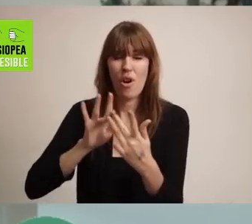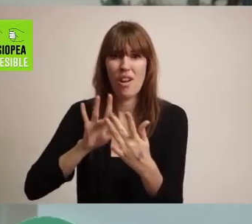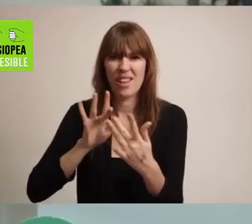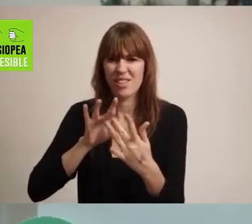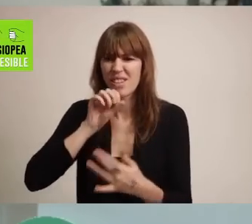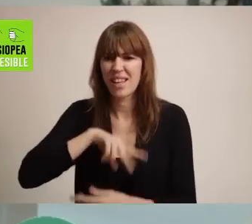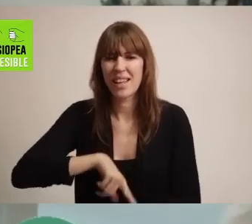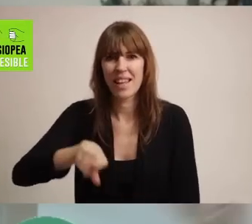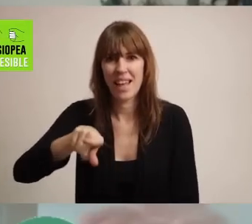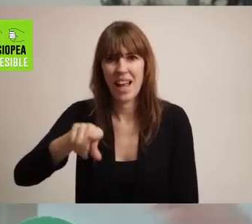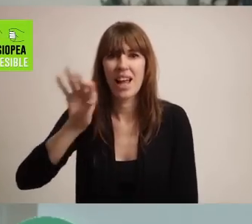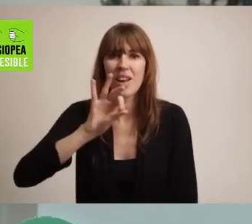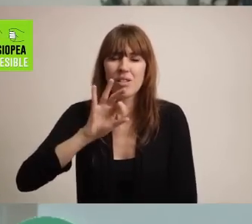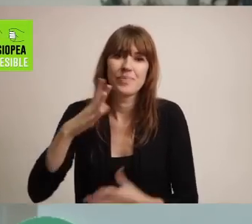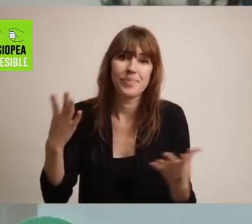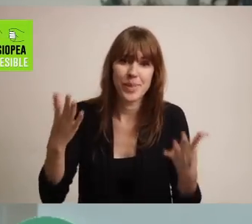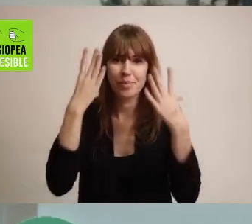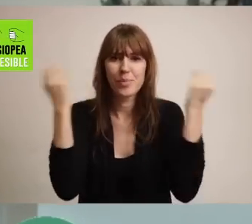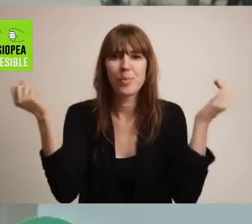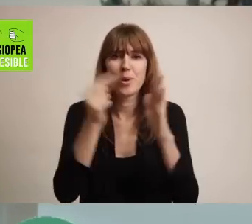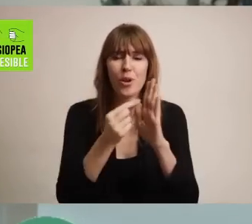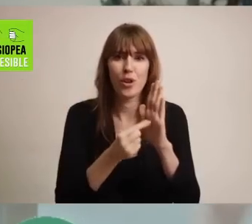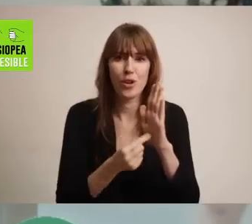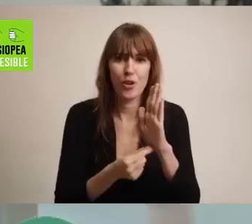y cuál es ese protocolo de